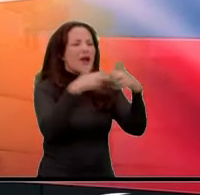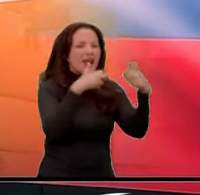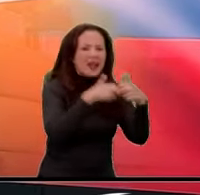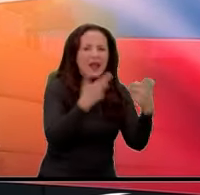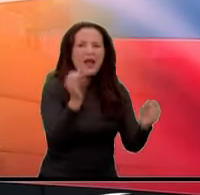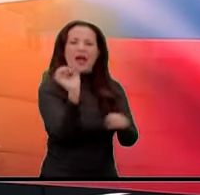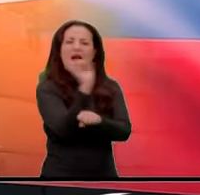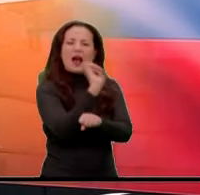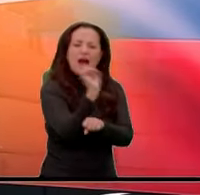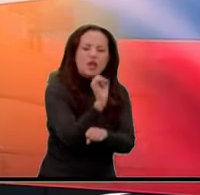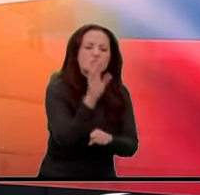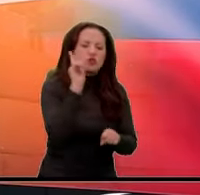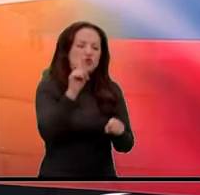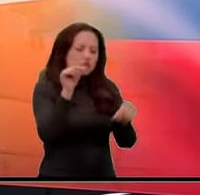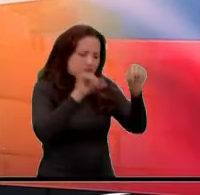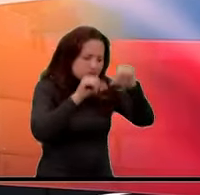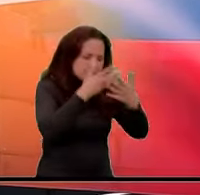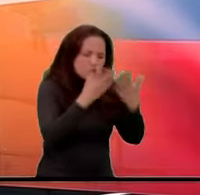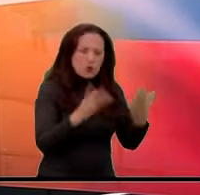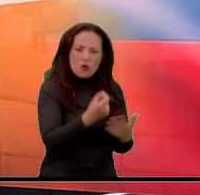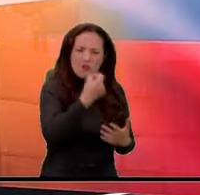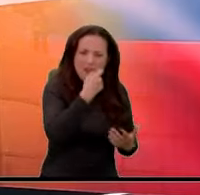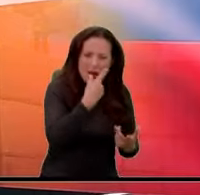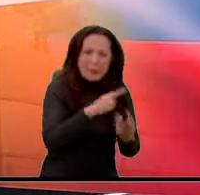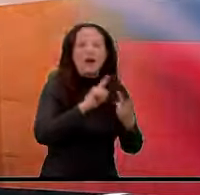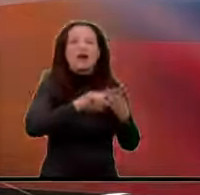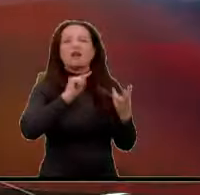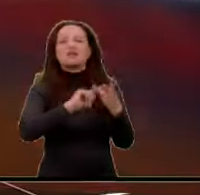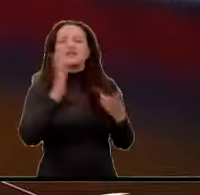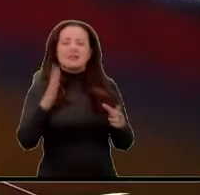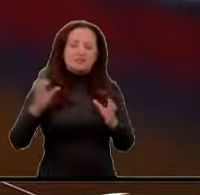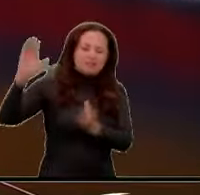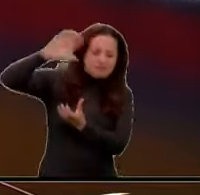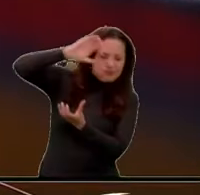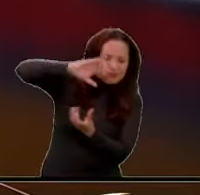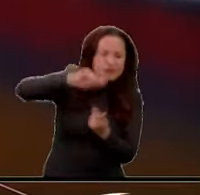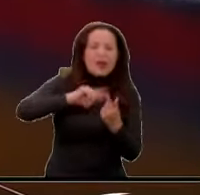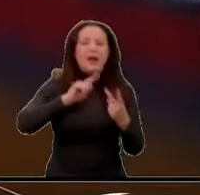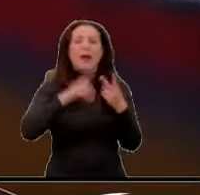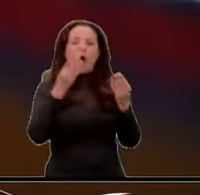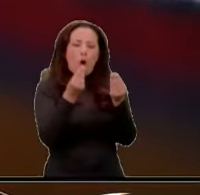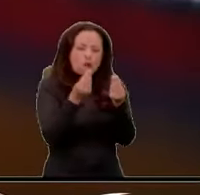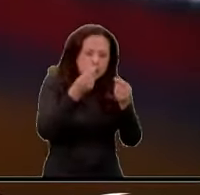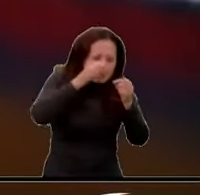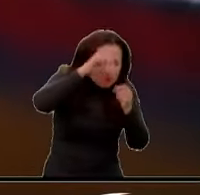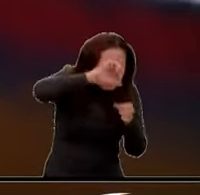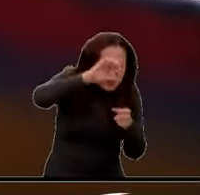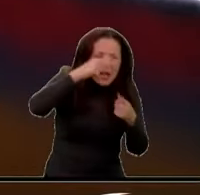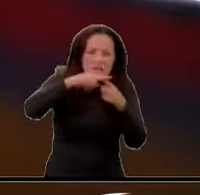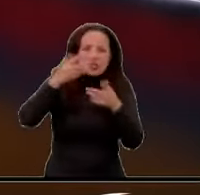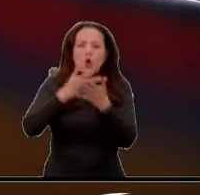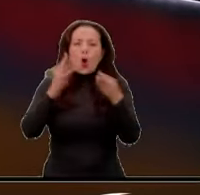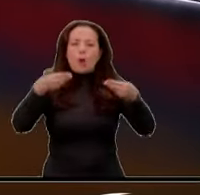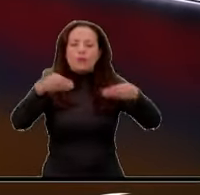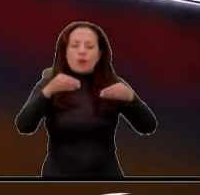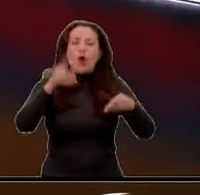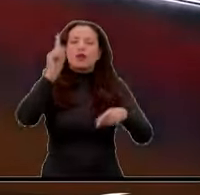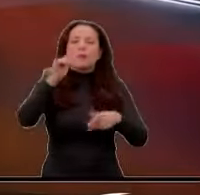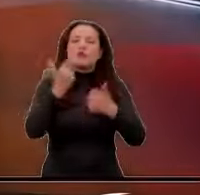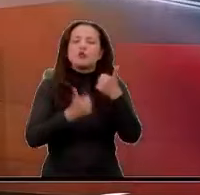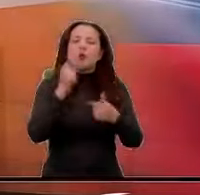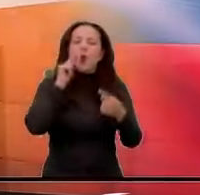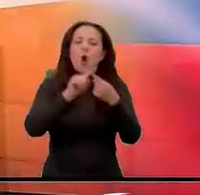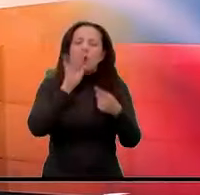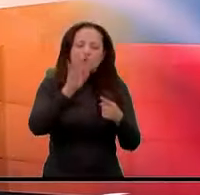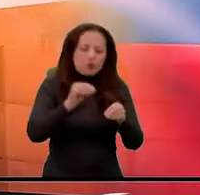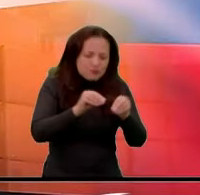productos farmacéuticos cereales plásticos y productos químicos orgánicos es decir Argentina representa